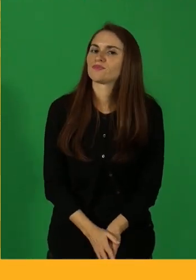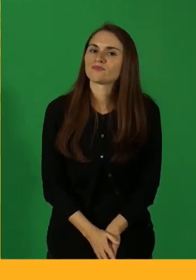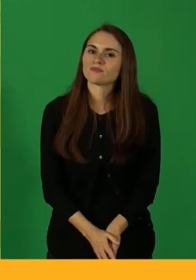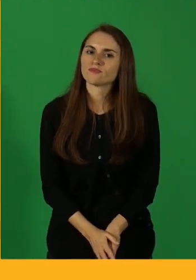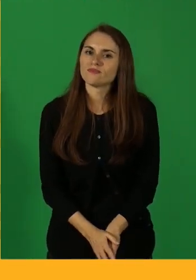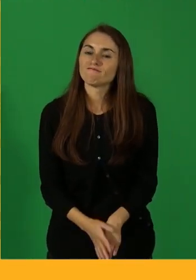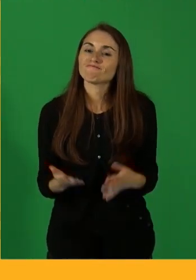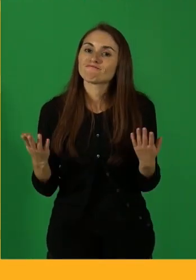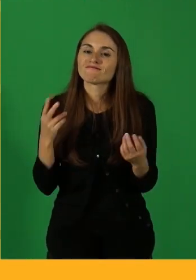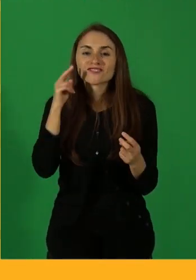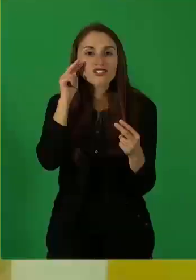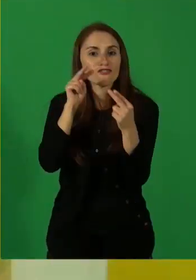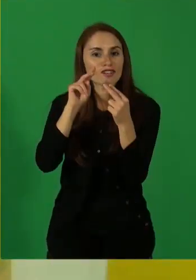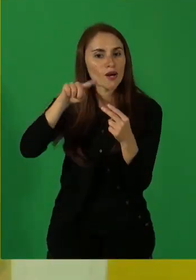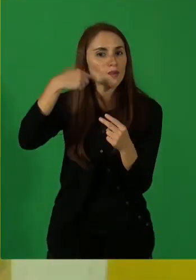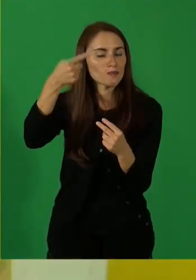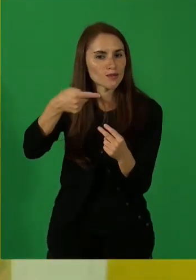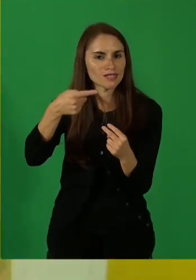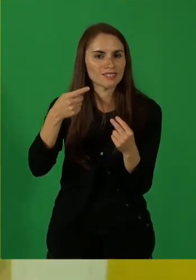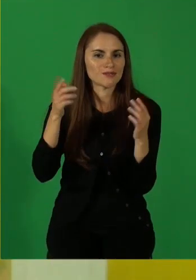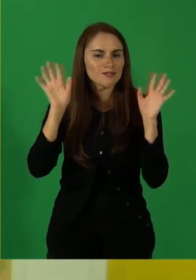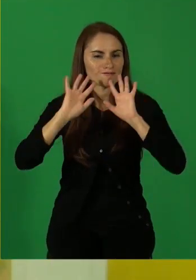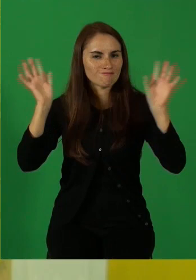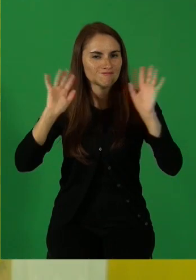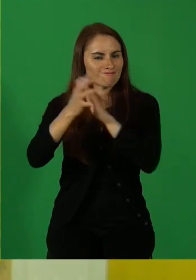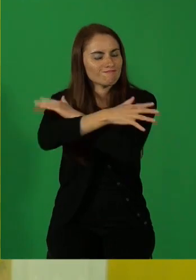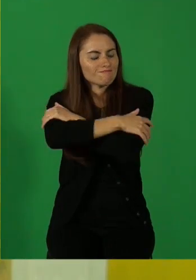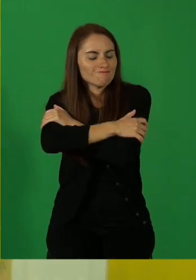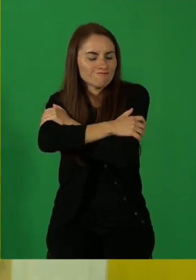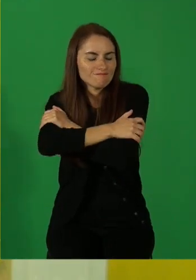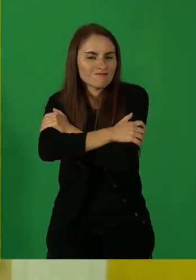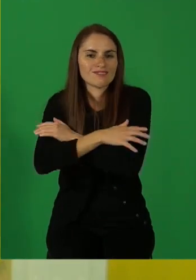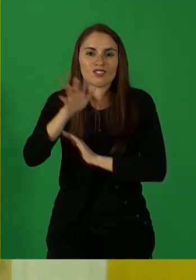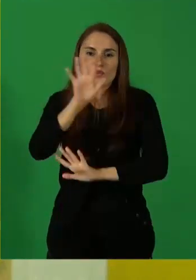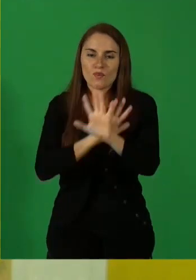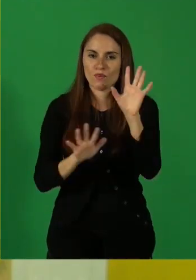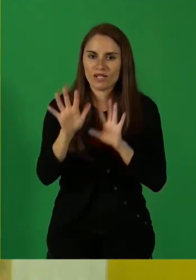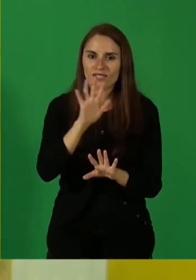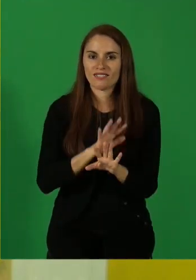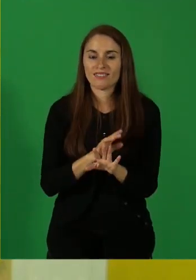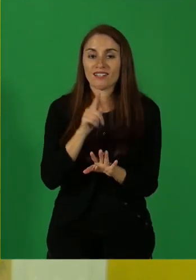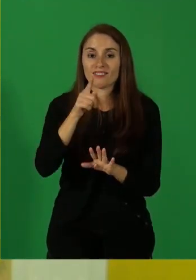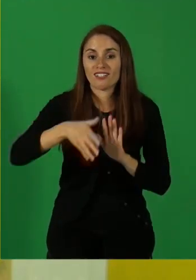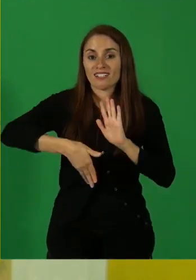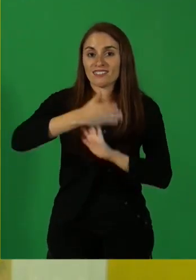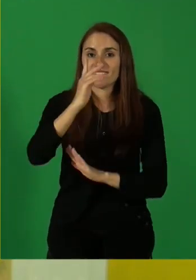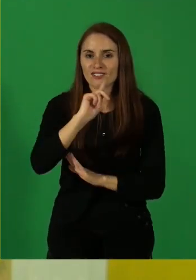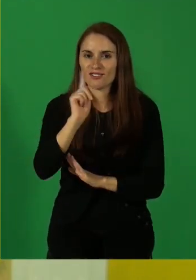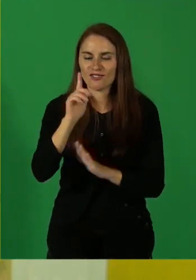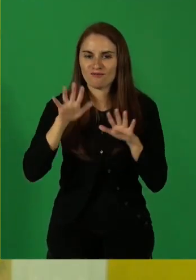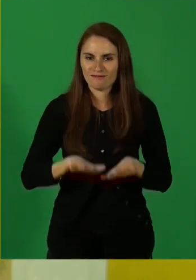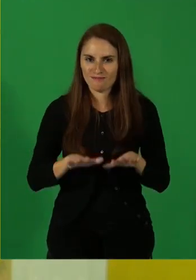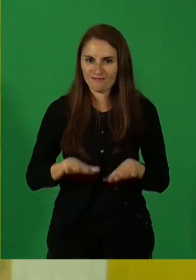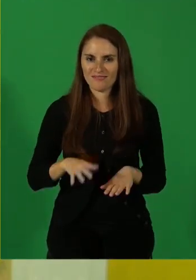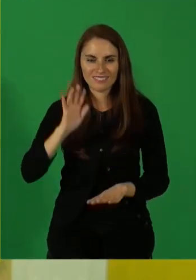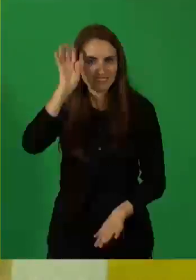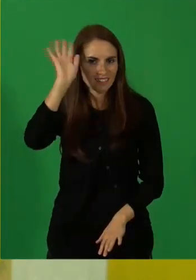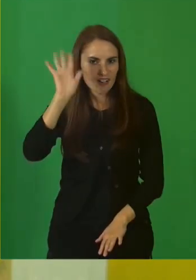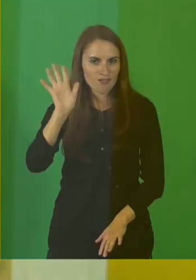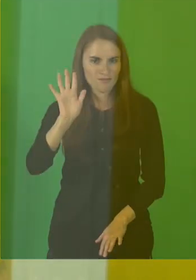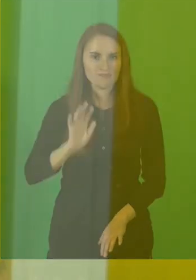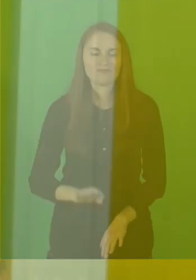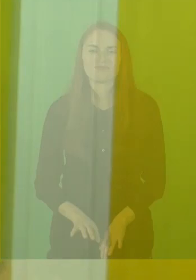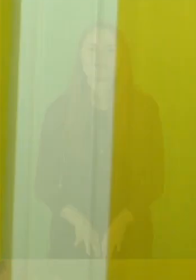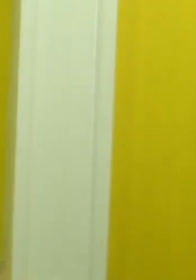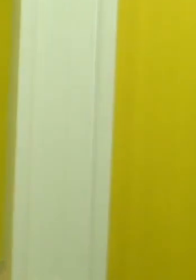vivianasegovia@liceodemusica.cl. Nos vemos en una próxima clase. Abrazo virtual y cuídate, no salgas. Chao.